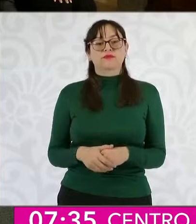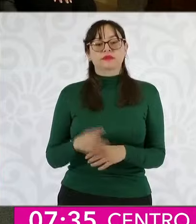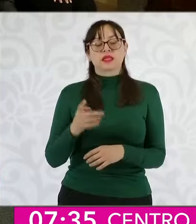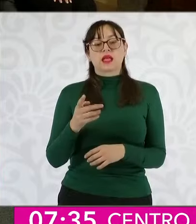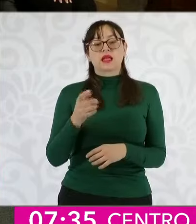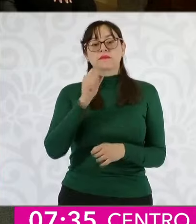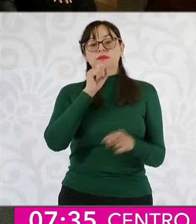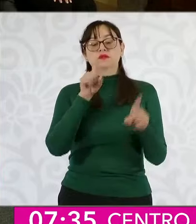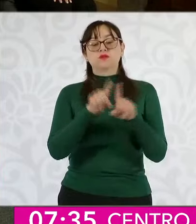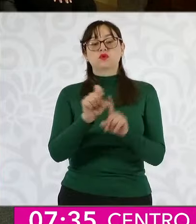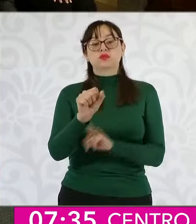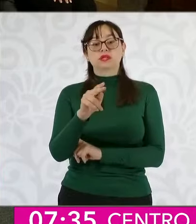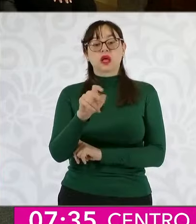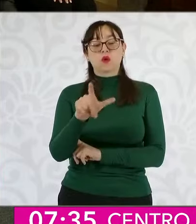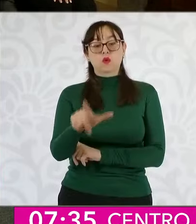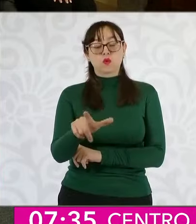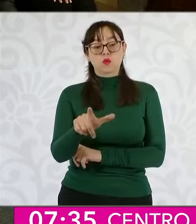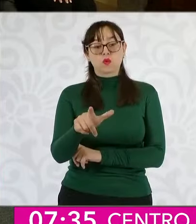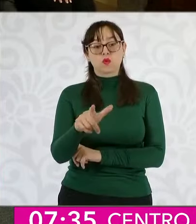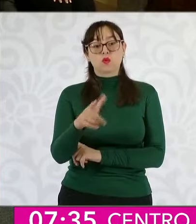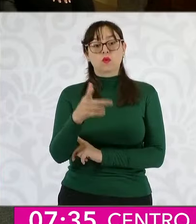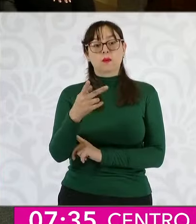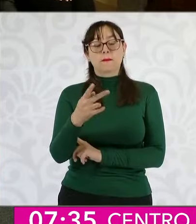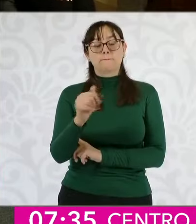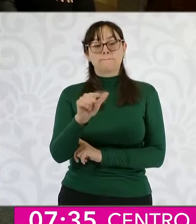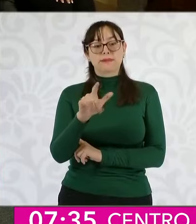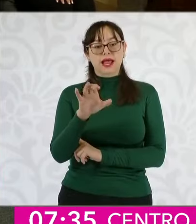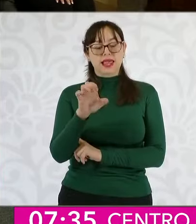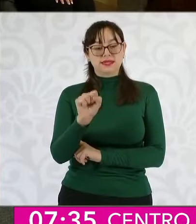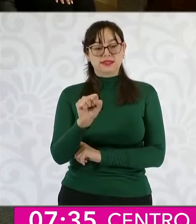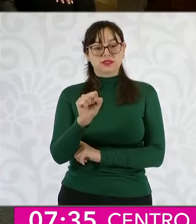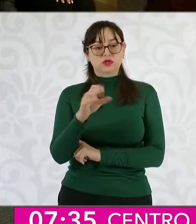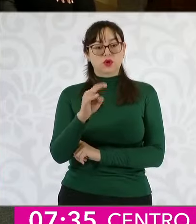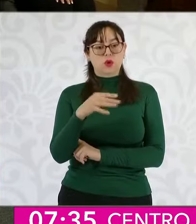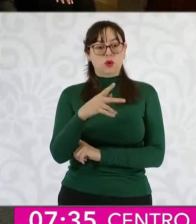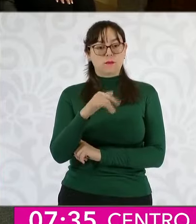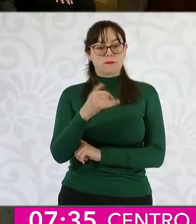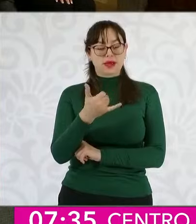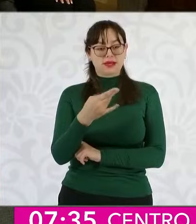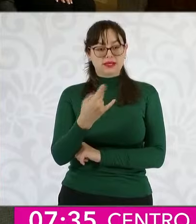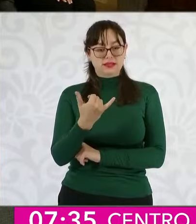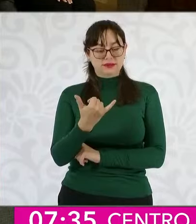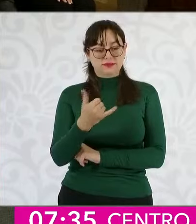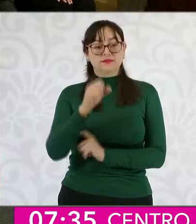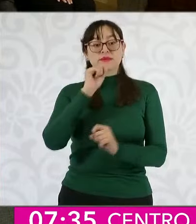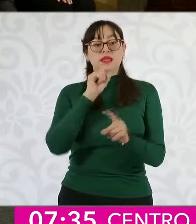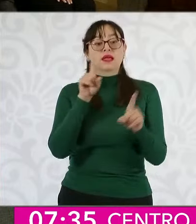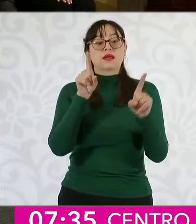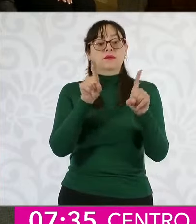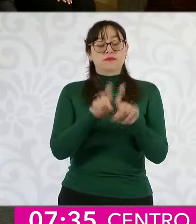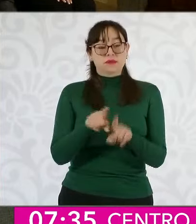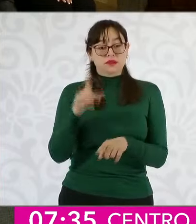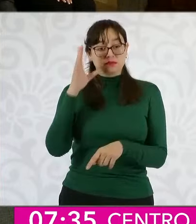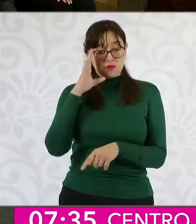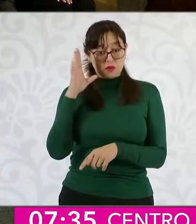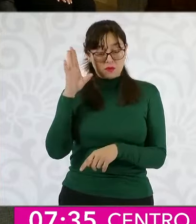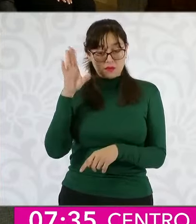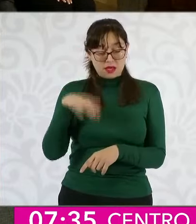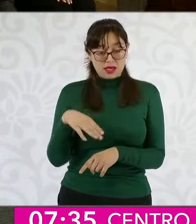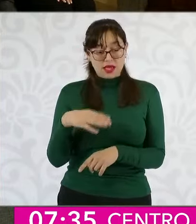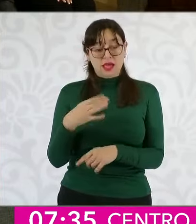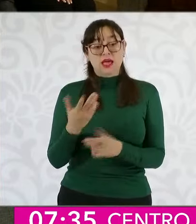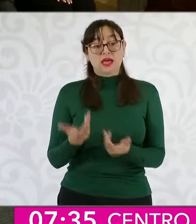Saúl, director general de The Palace Company. El maestro Armando Garzazada, presidente del Consejo